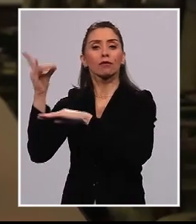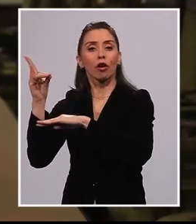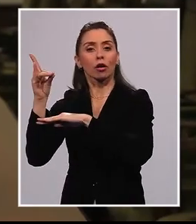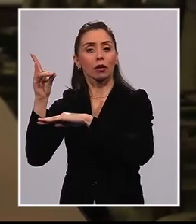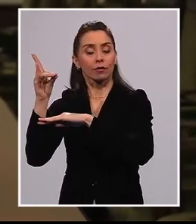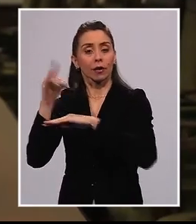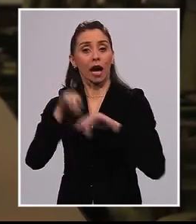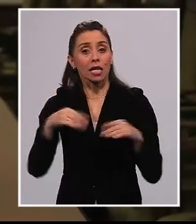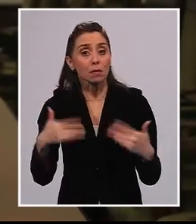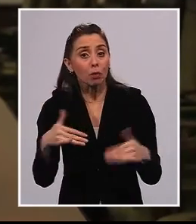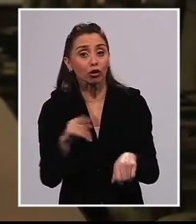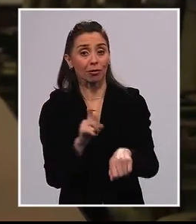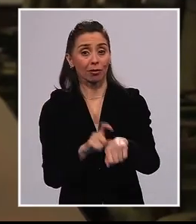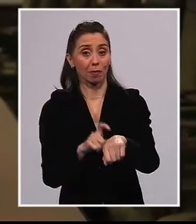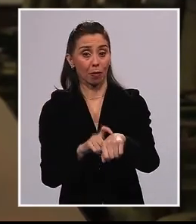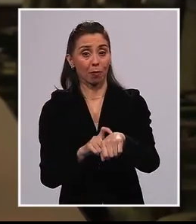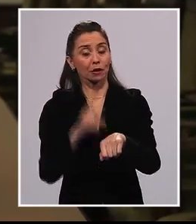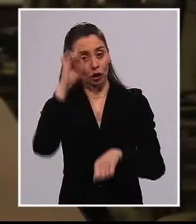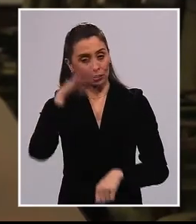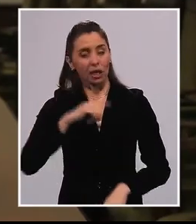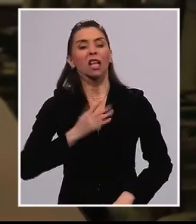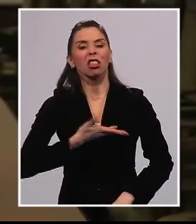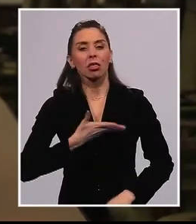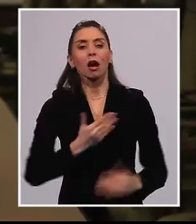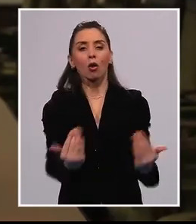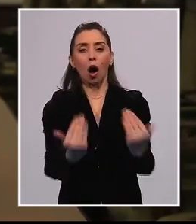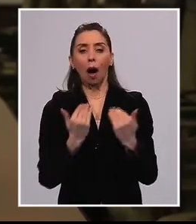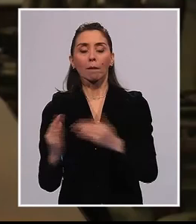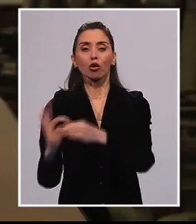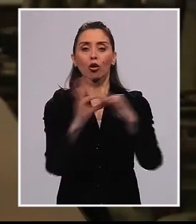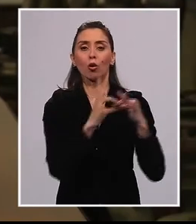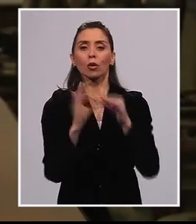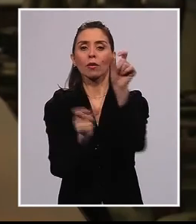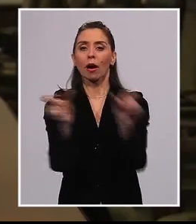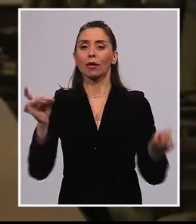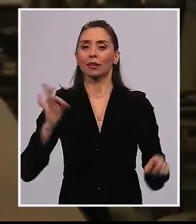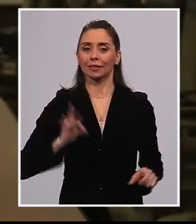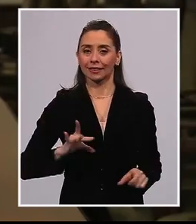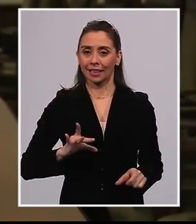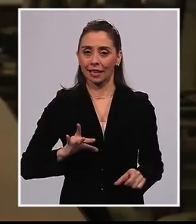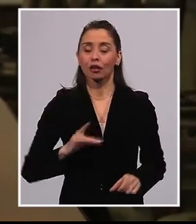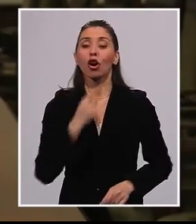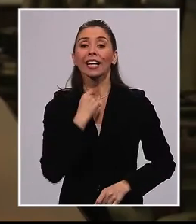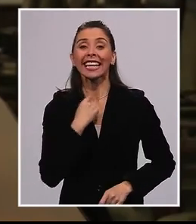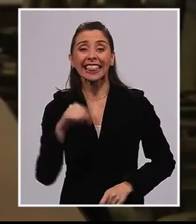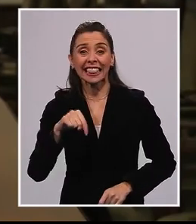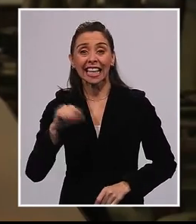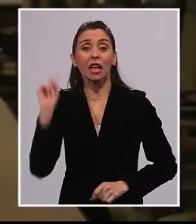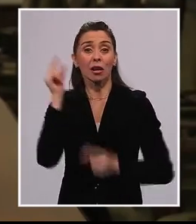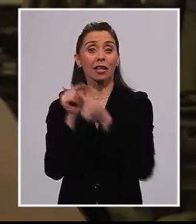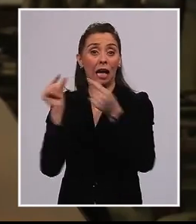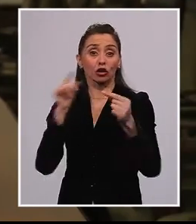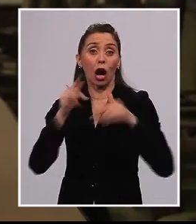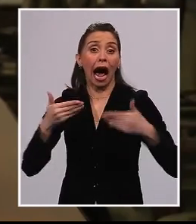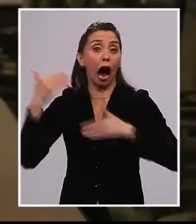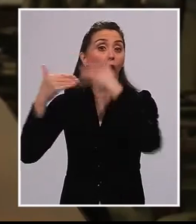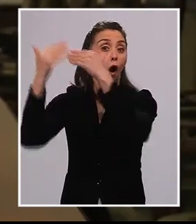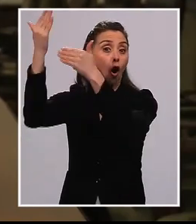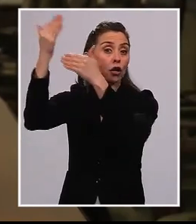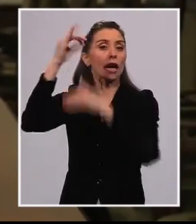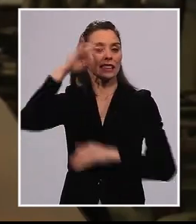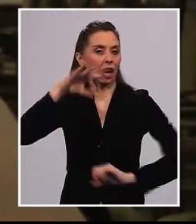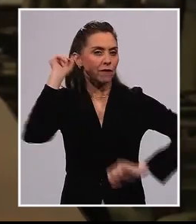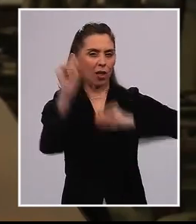este importante momento se que cuento con el apoyo y la unidad de mis compatriotas el interés nacional está en juego y sabremos